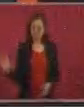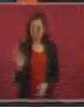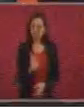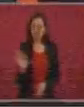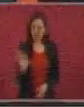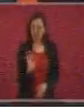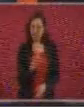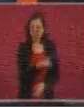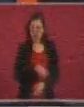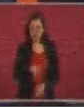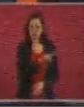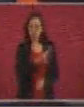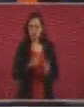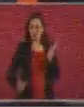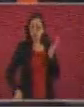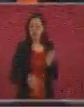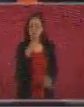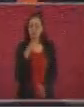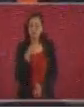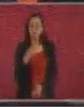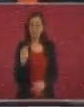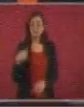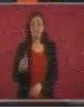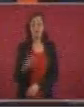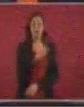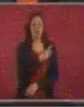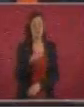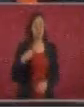de revocación, también va a intervenir